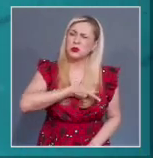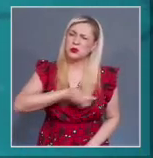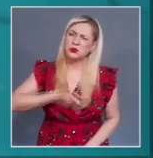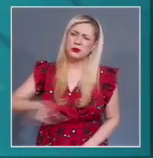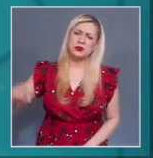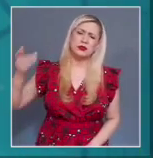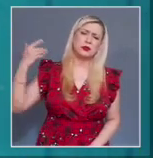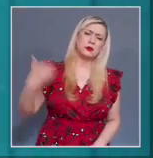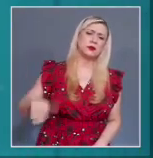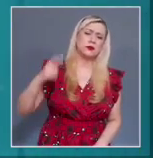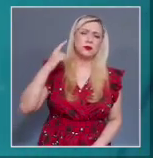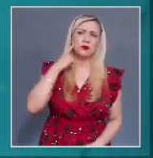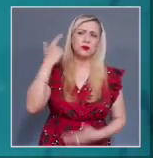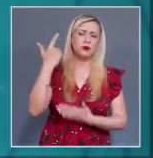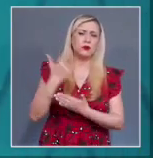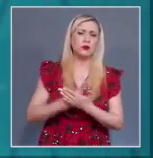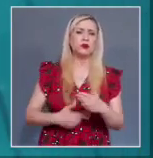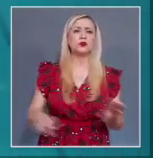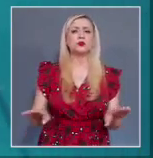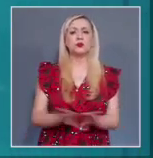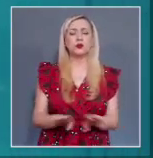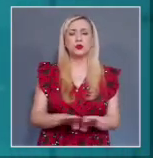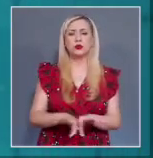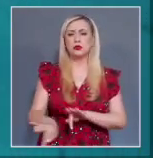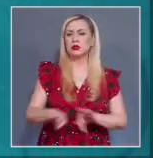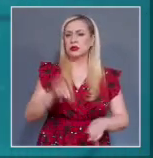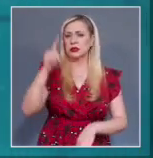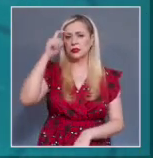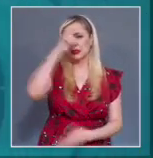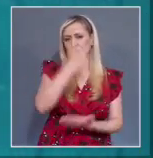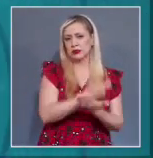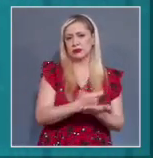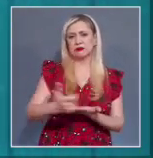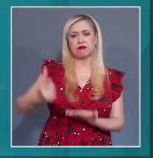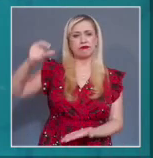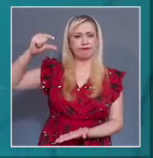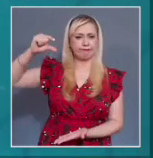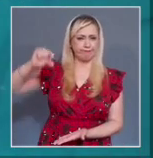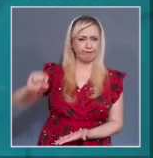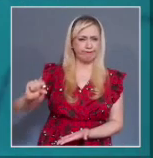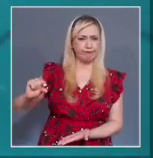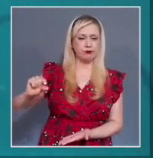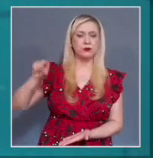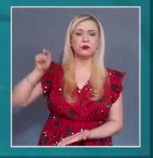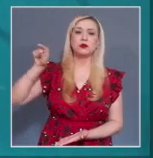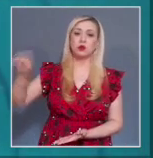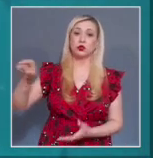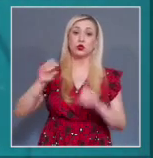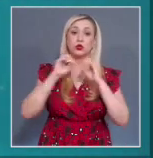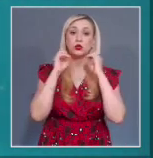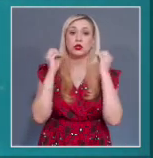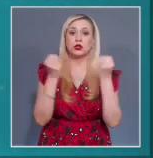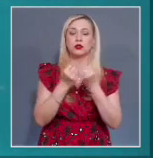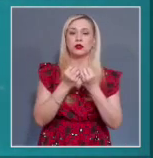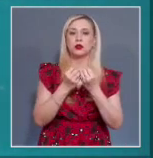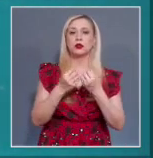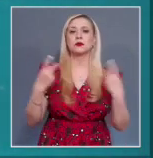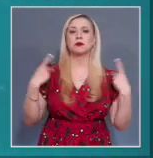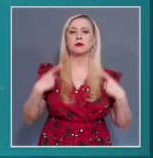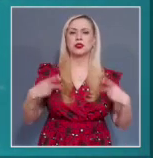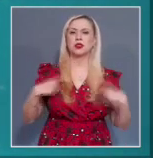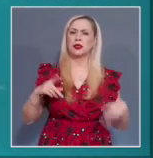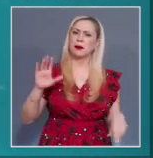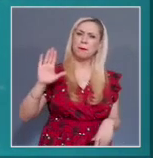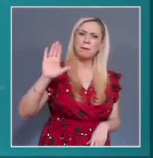La precariedad laboral no pasa de moda. De la organización Acción Ciudadana frente a la Pobreza.